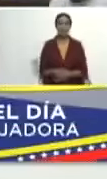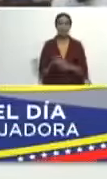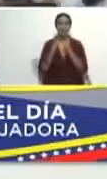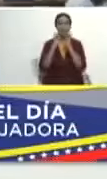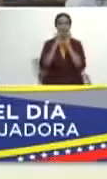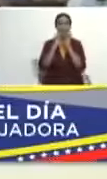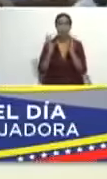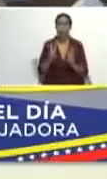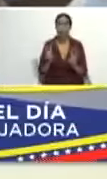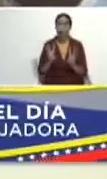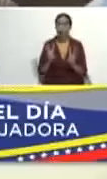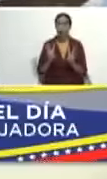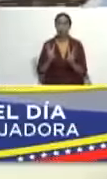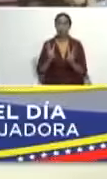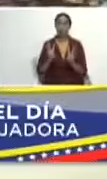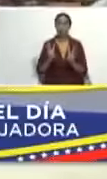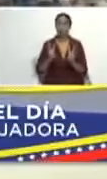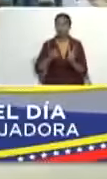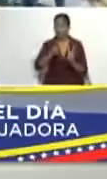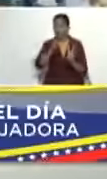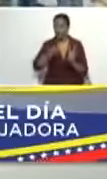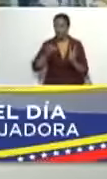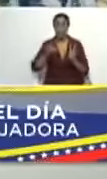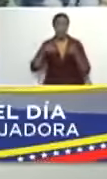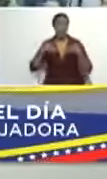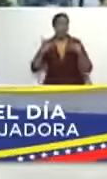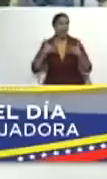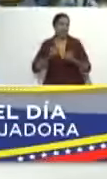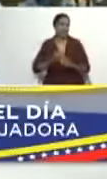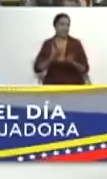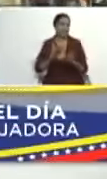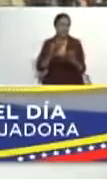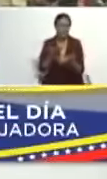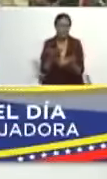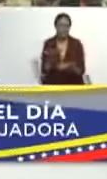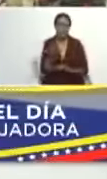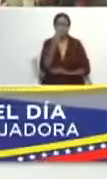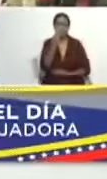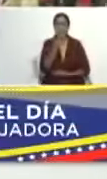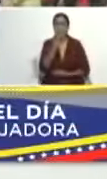Impresionando con su alegría, su fervor, su compromiso.